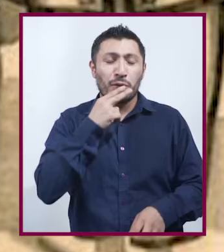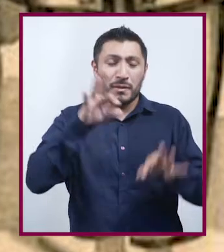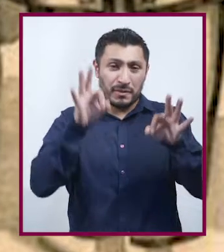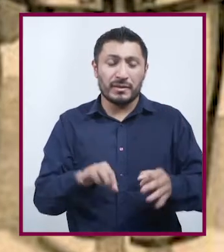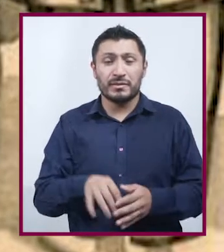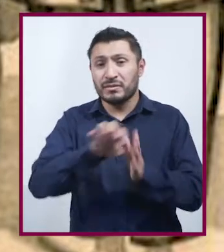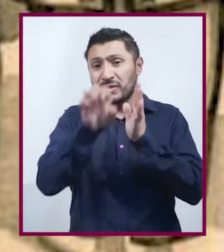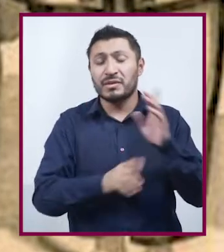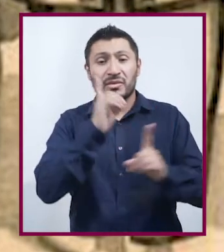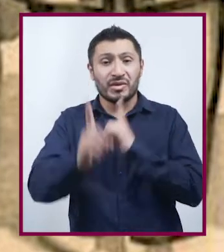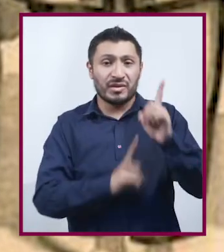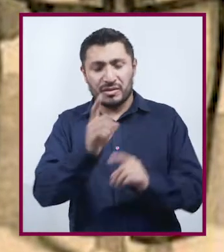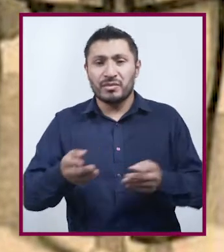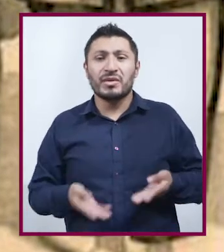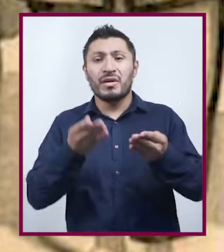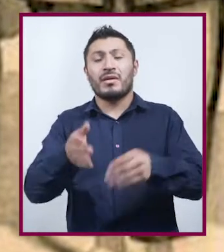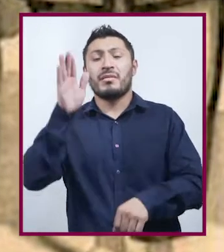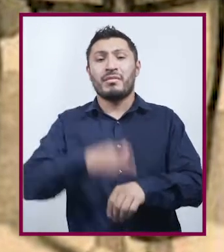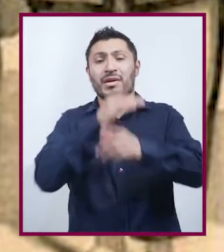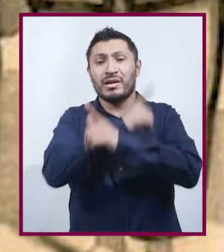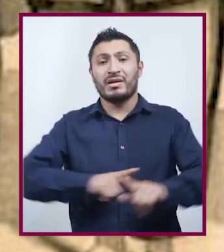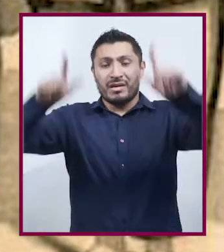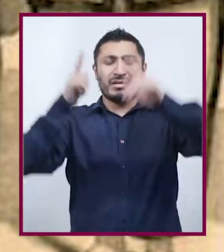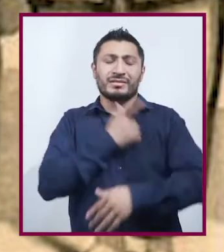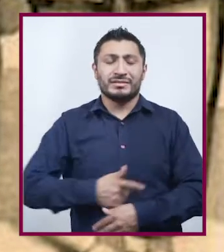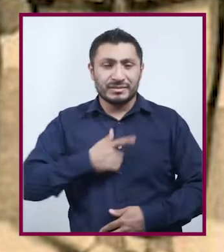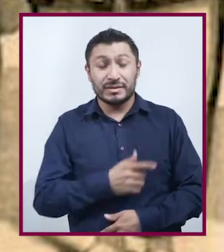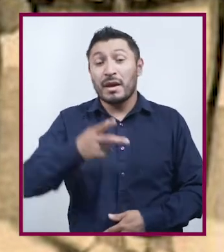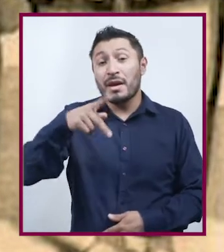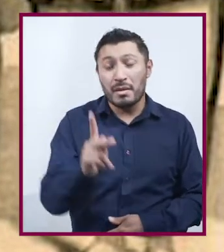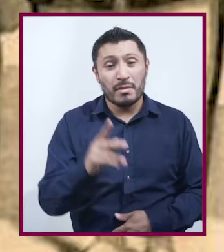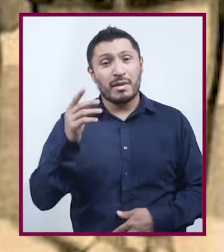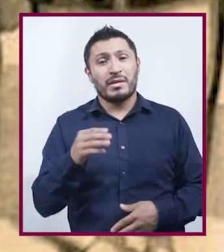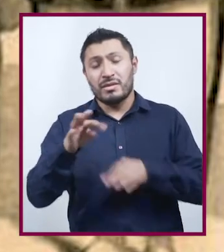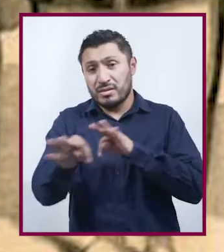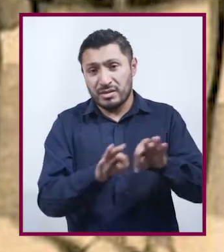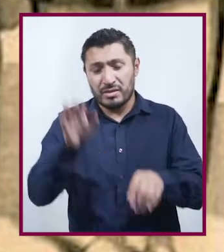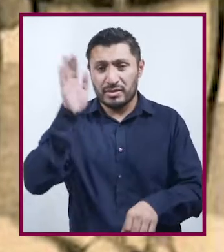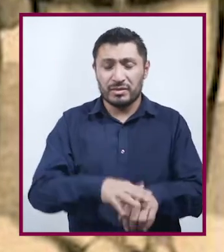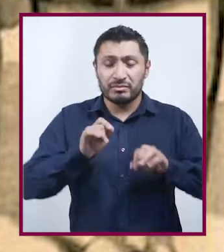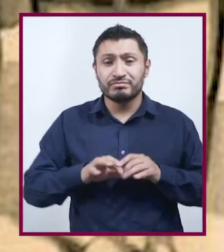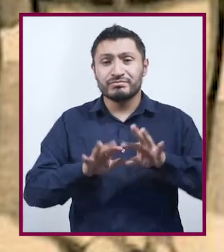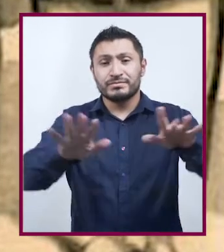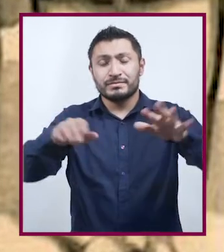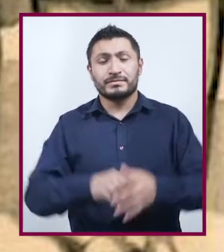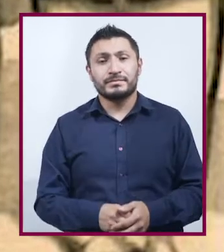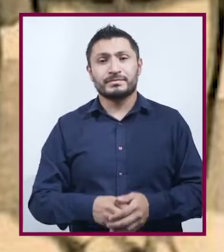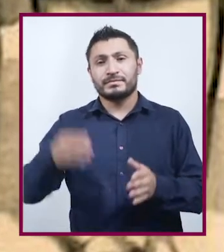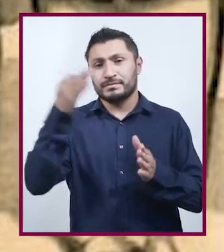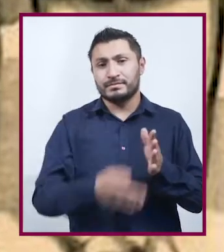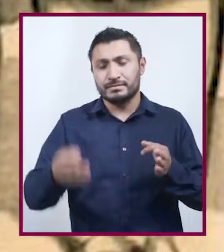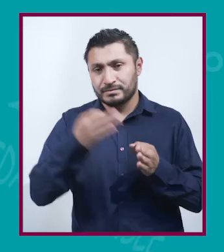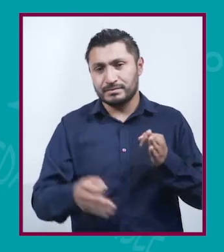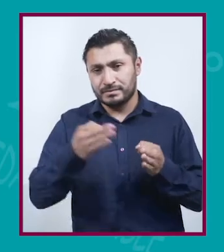en las actividades deportivas les otorgó mayor libertad y comodidad. Pero fue en el mundo laboral donde más se extendió. El